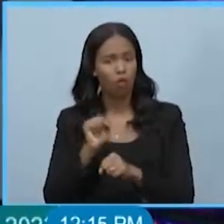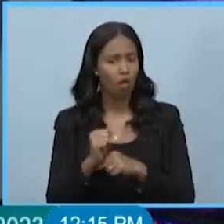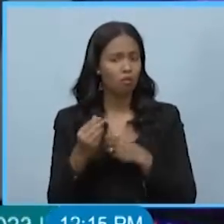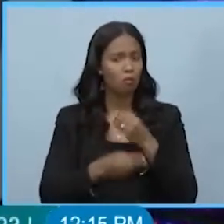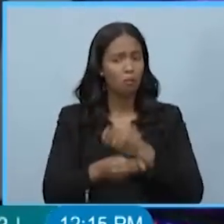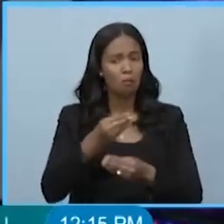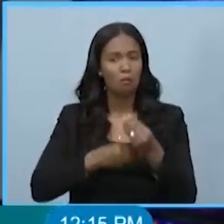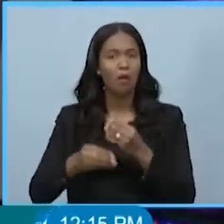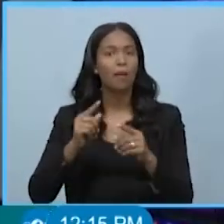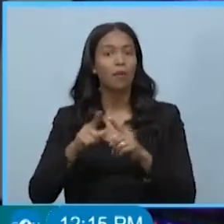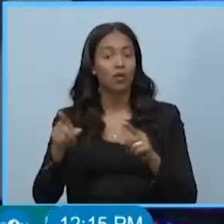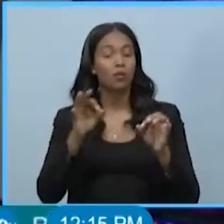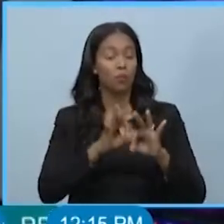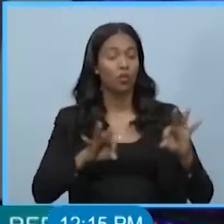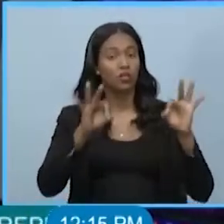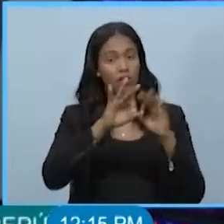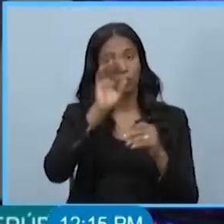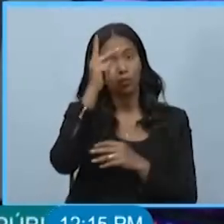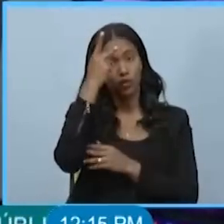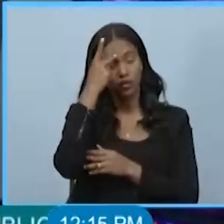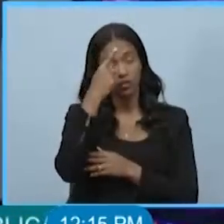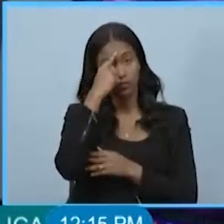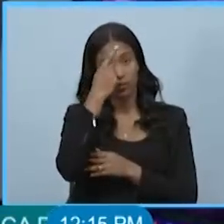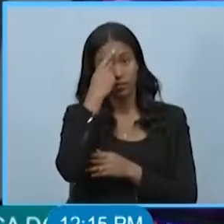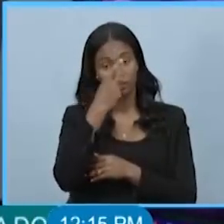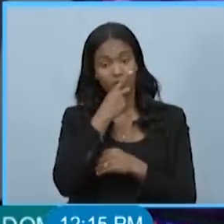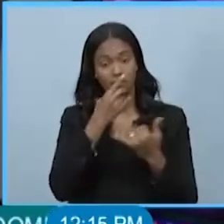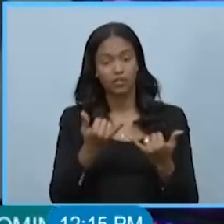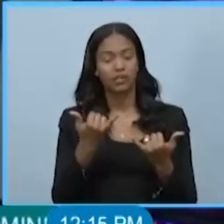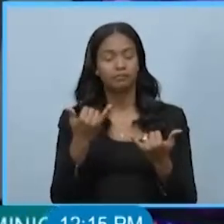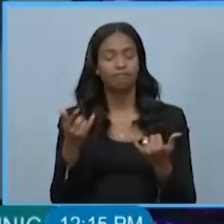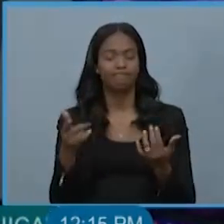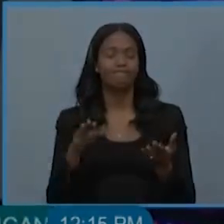un importante político del país que hoy nos dice adiós. Es ley de vida.